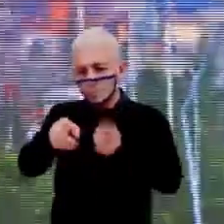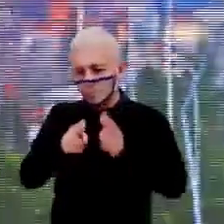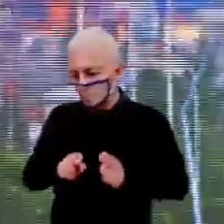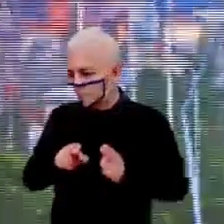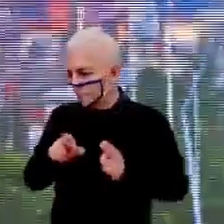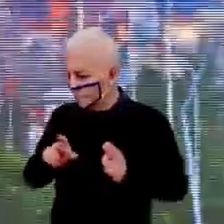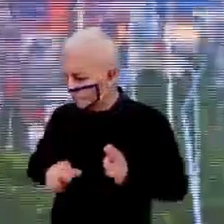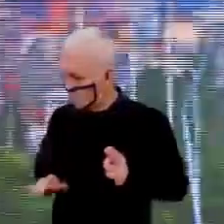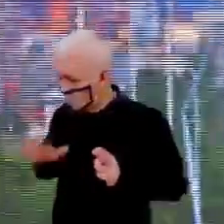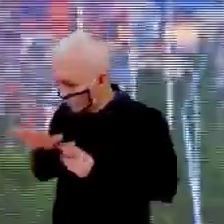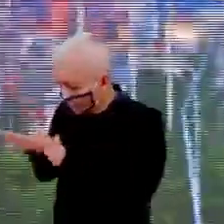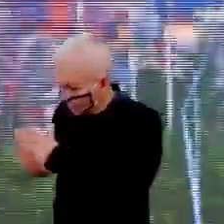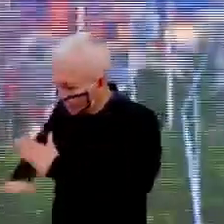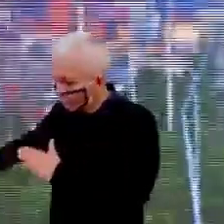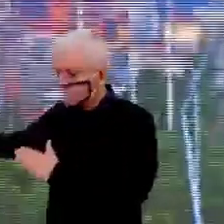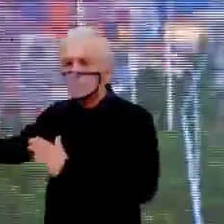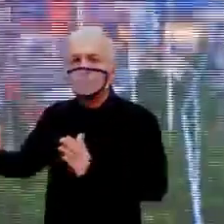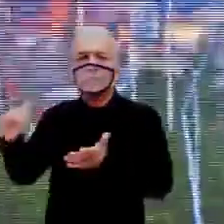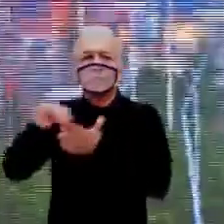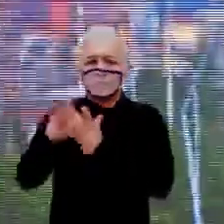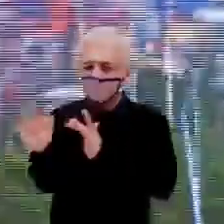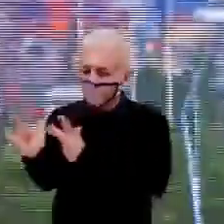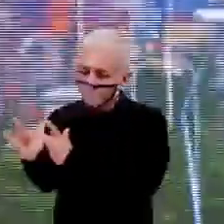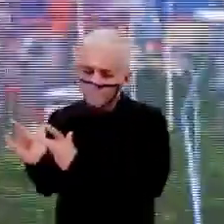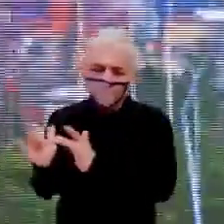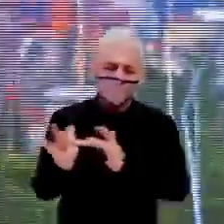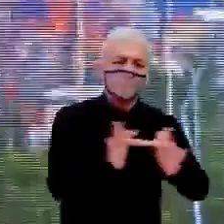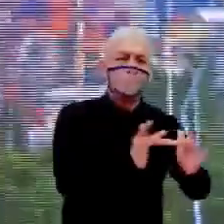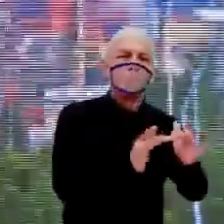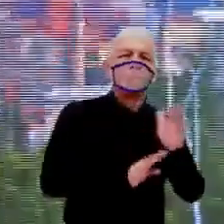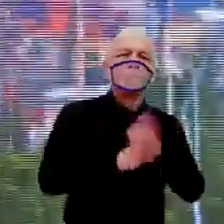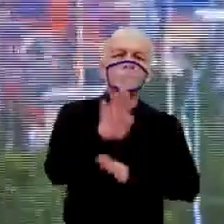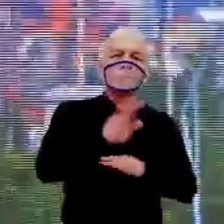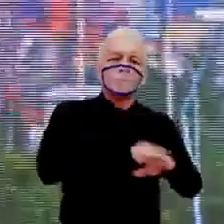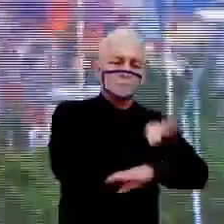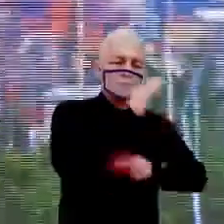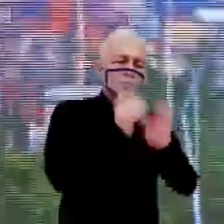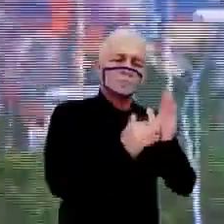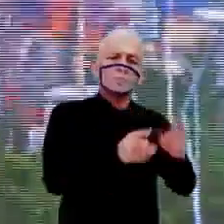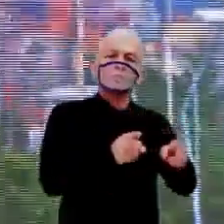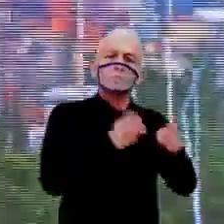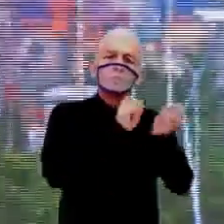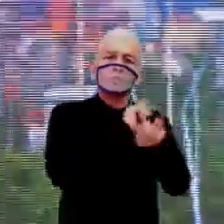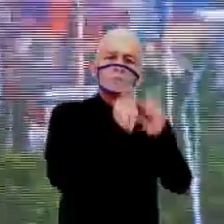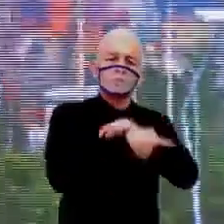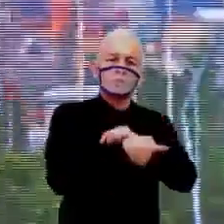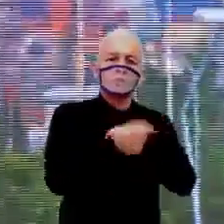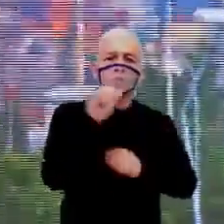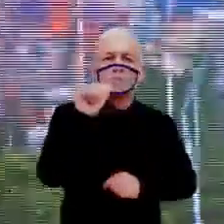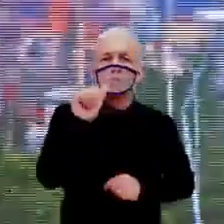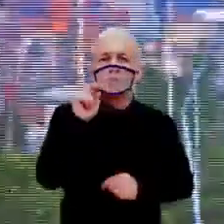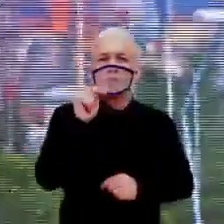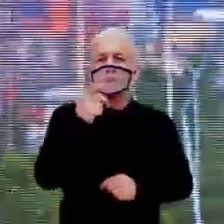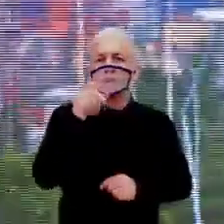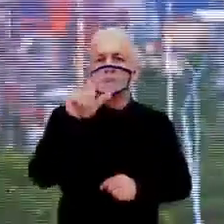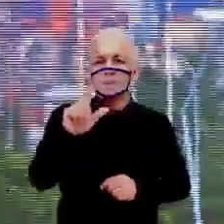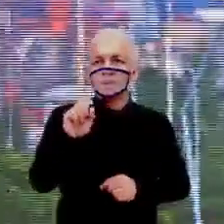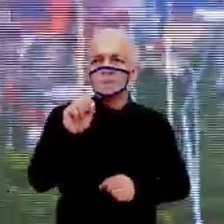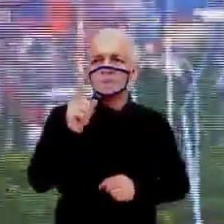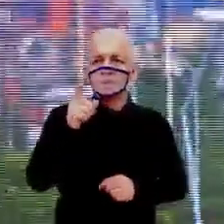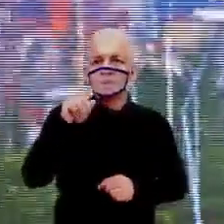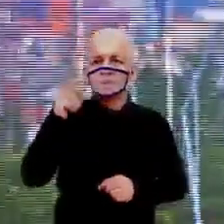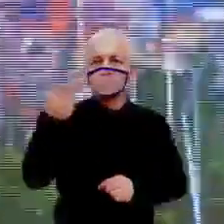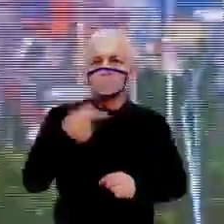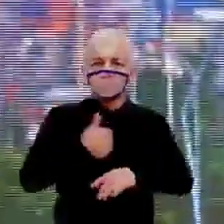estamos trabajando para recuperarla y volverla también otro polo de desarrollo. El centro tendrá nueva vida, así que le pedimos a Ángelo Cianci, el